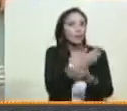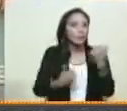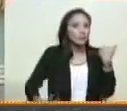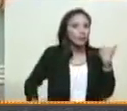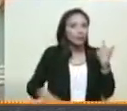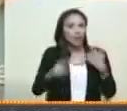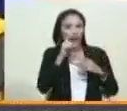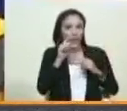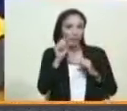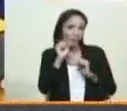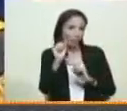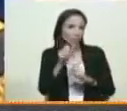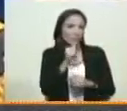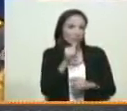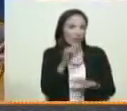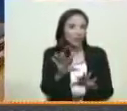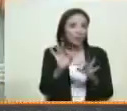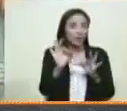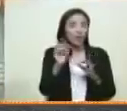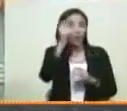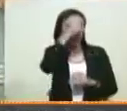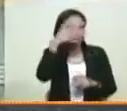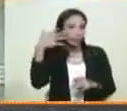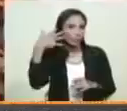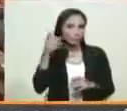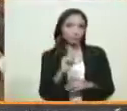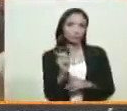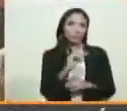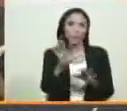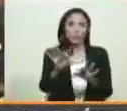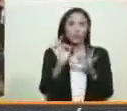República? Donald Trump,